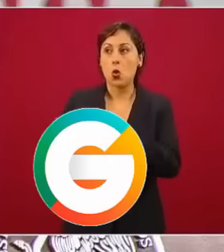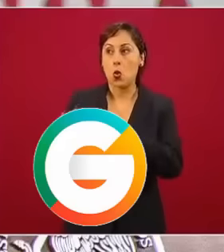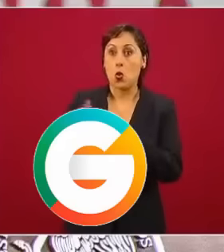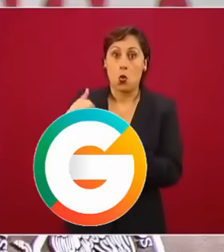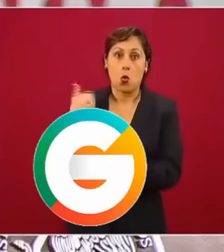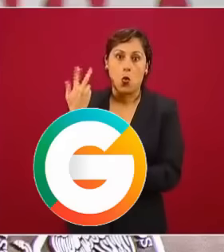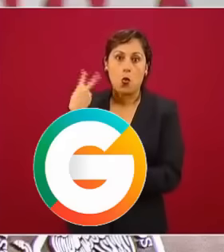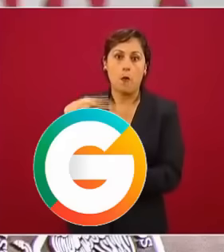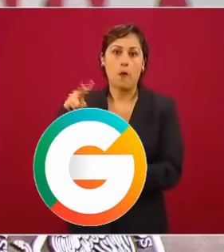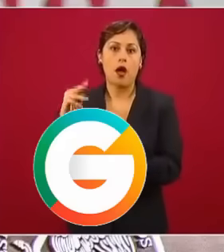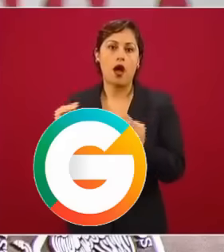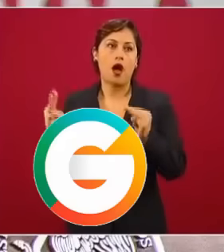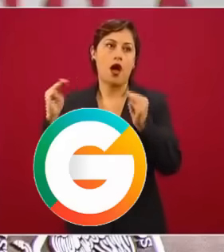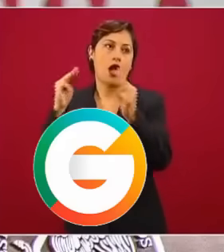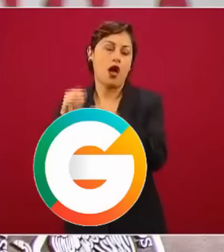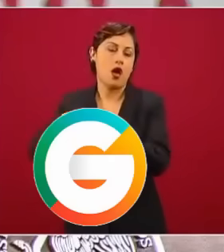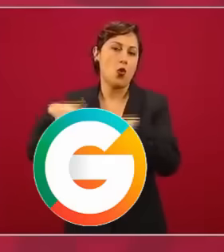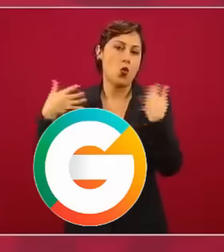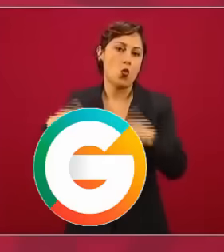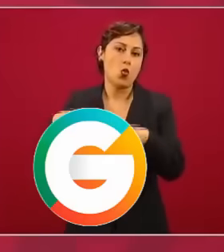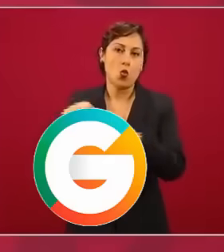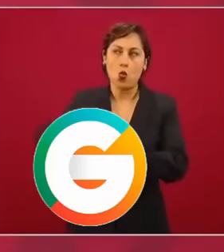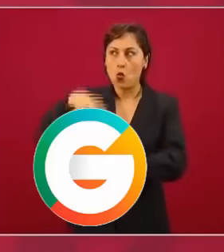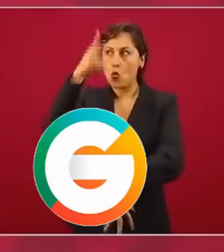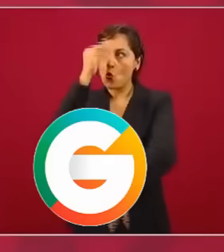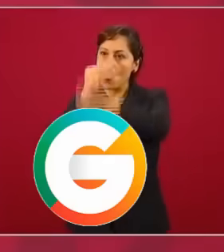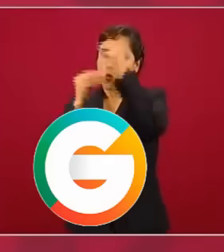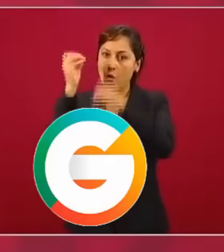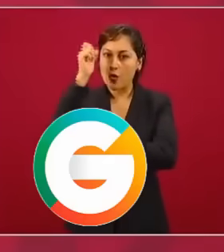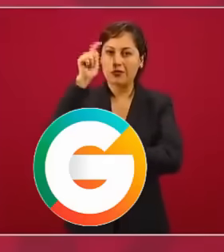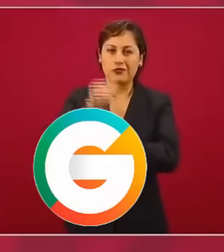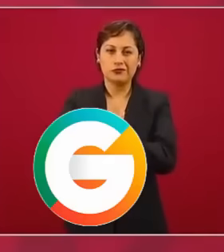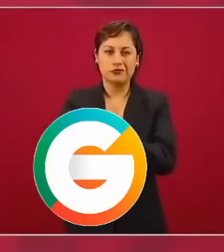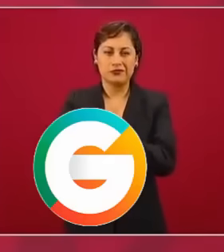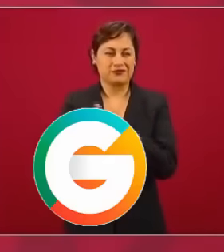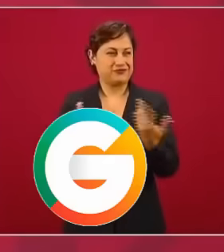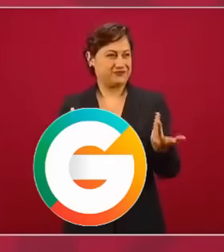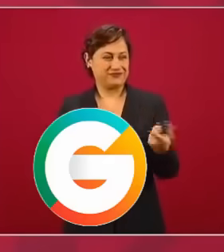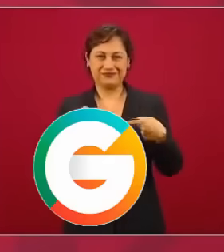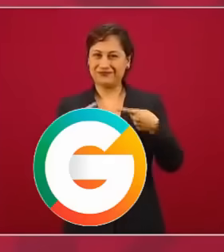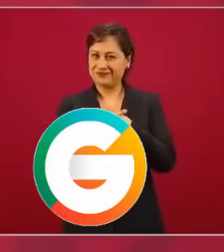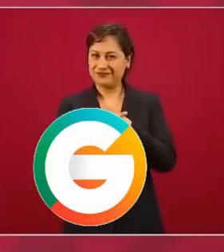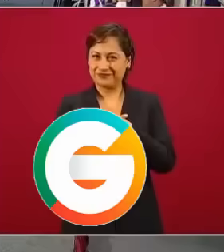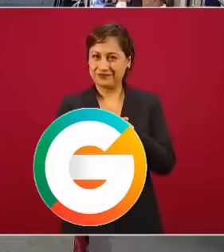El racismo que existe y que tiene que desaparecer por completo.